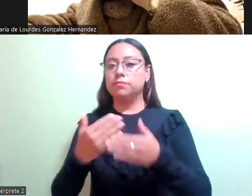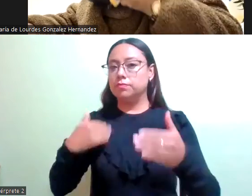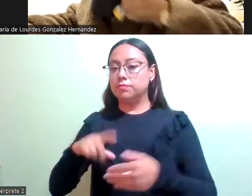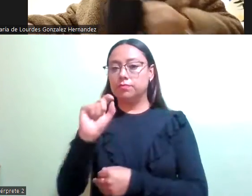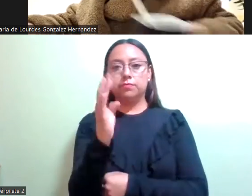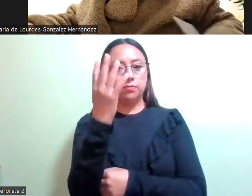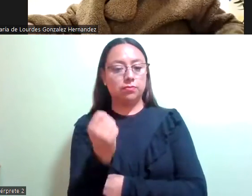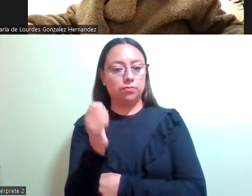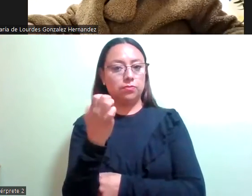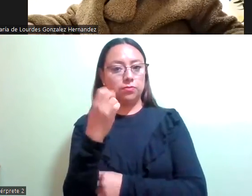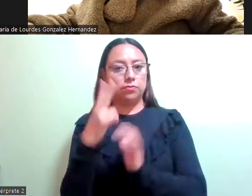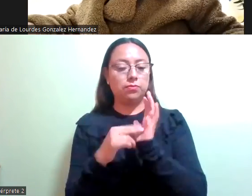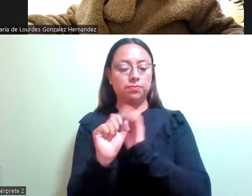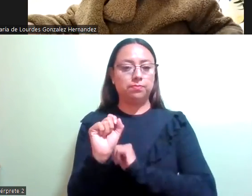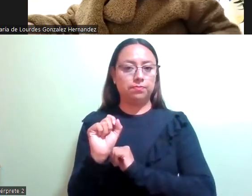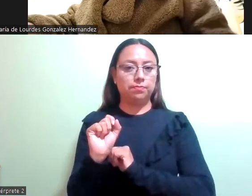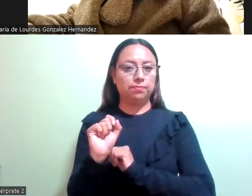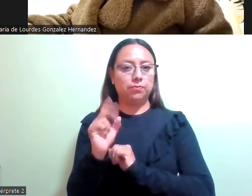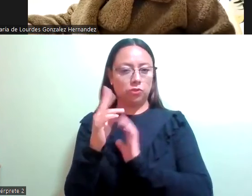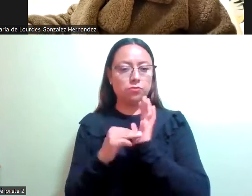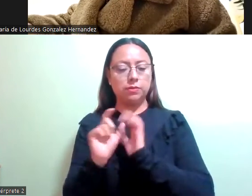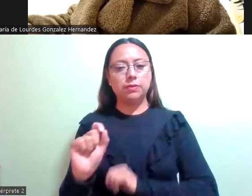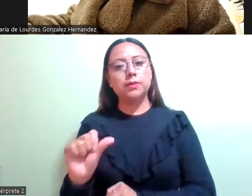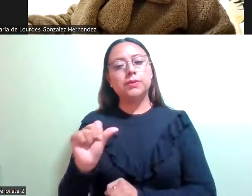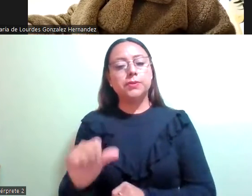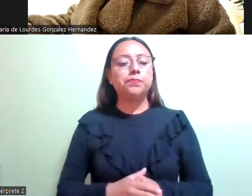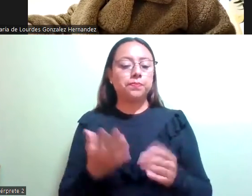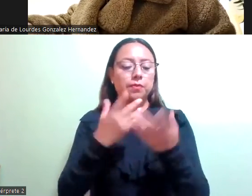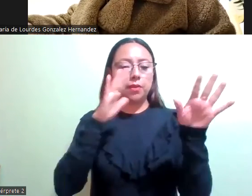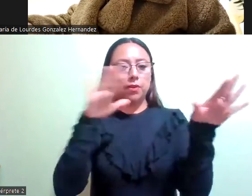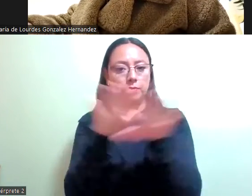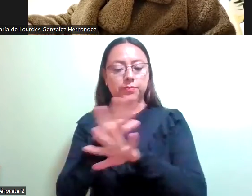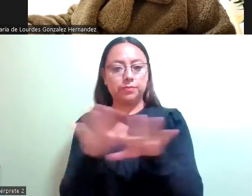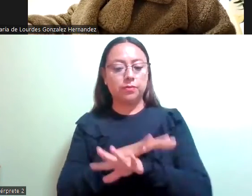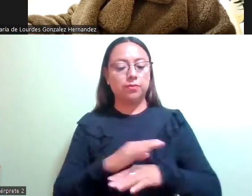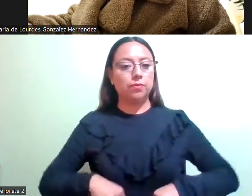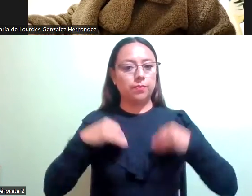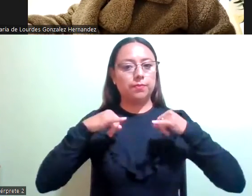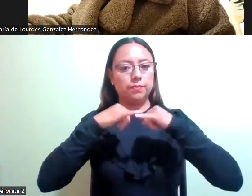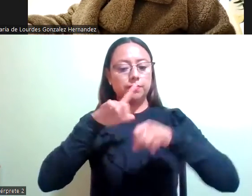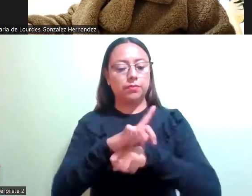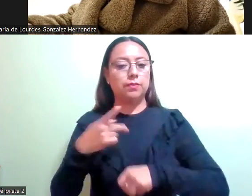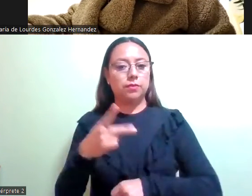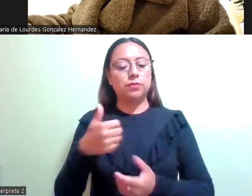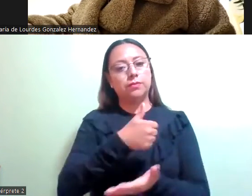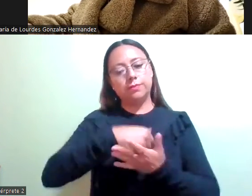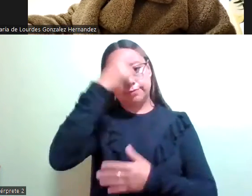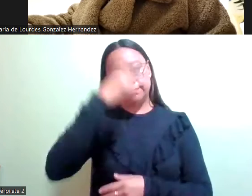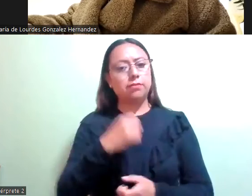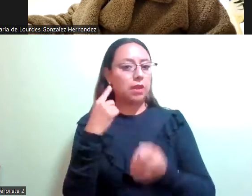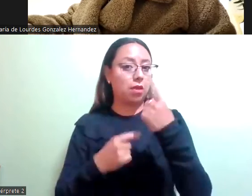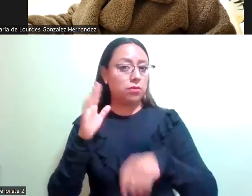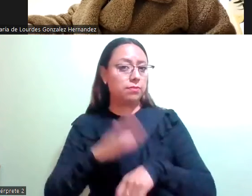2016, que generó cambios en la vida jurídica institucional de la capital del país, siendo algunas de las más significativas